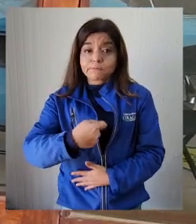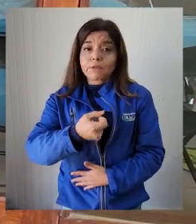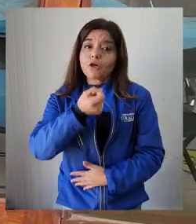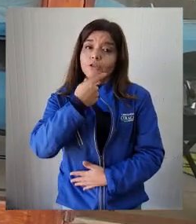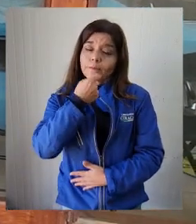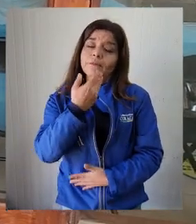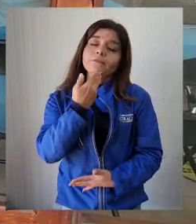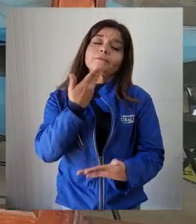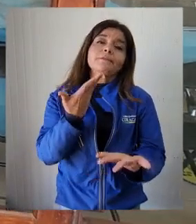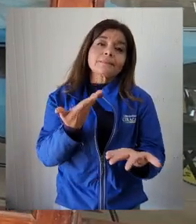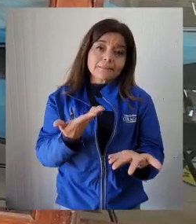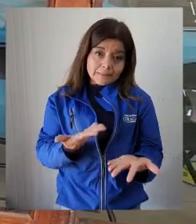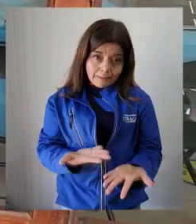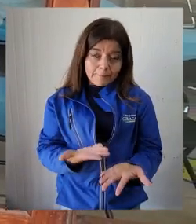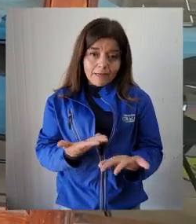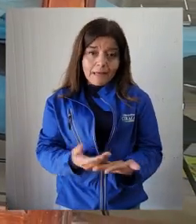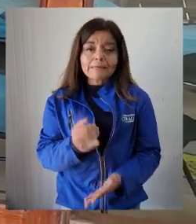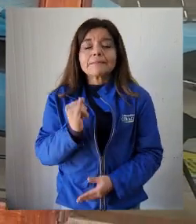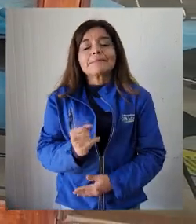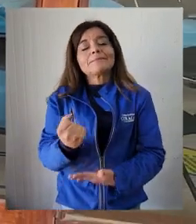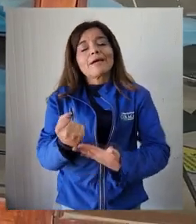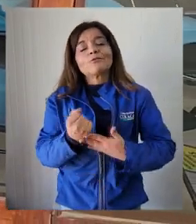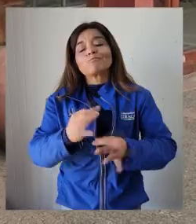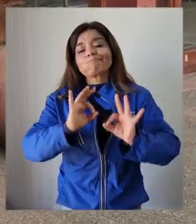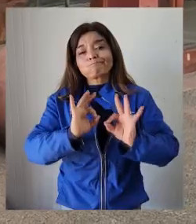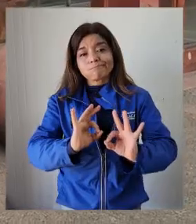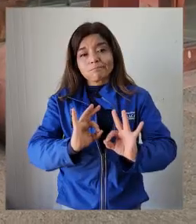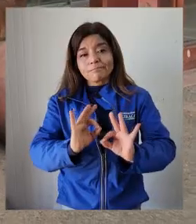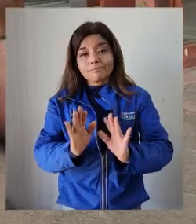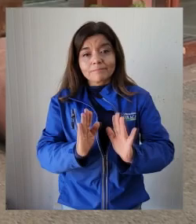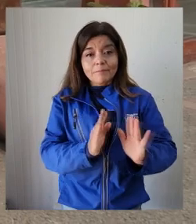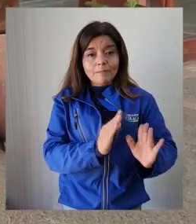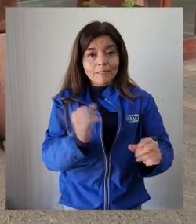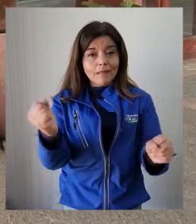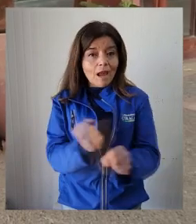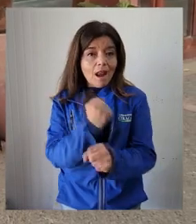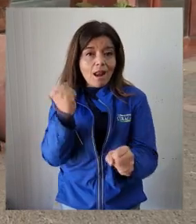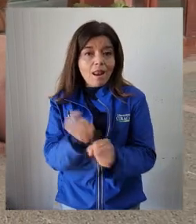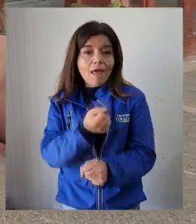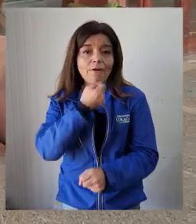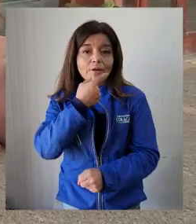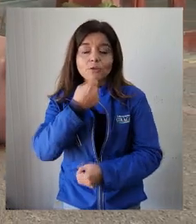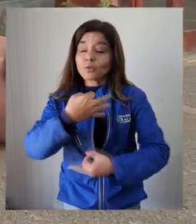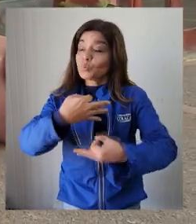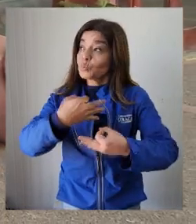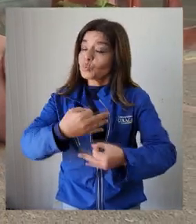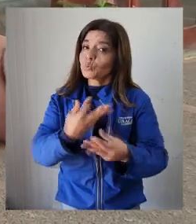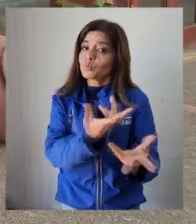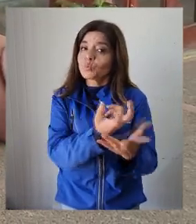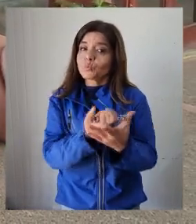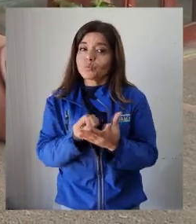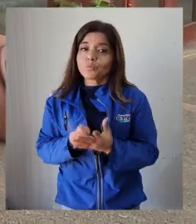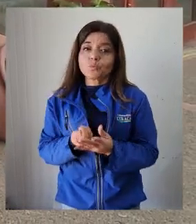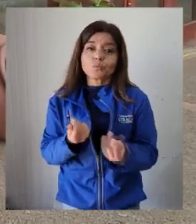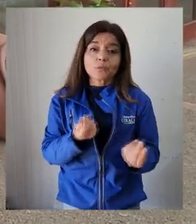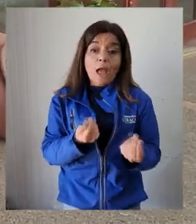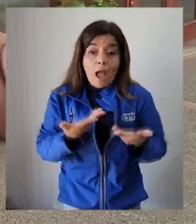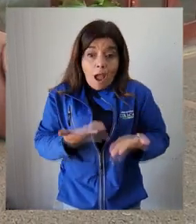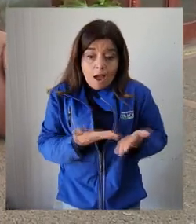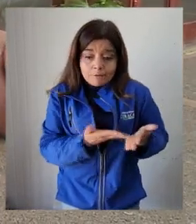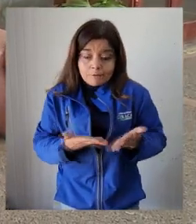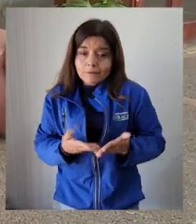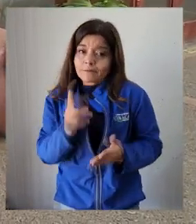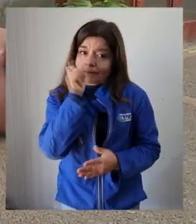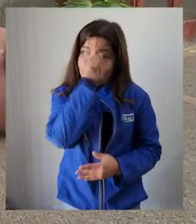que los medicamentos también, así que siempre es buena una ayuda. Bueno, farmacia, estupendo, una economía para los momentos